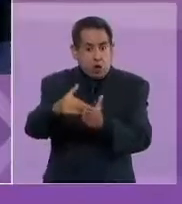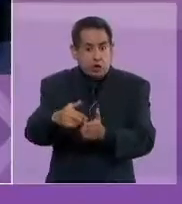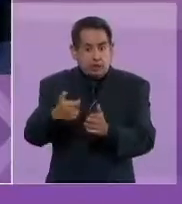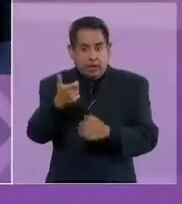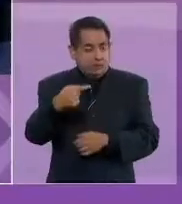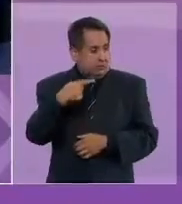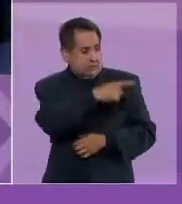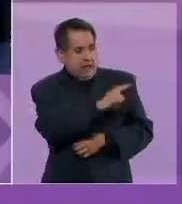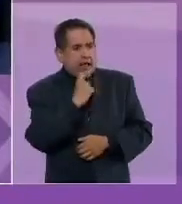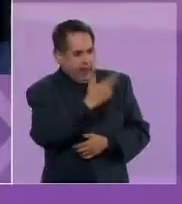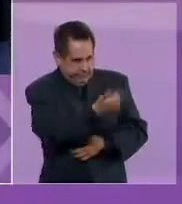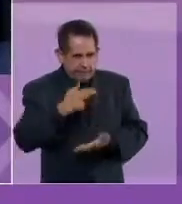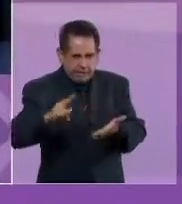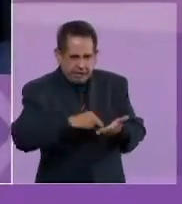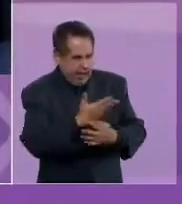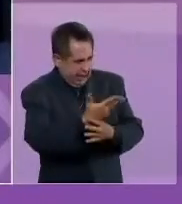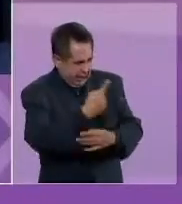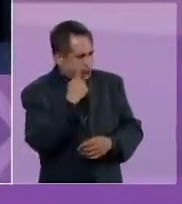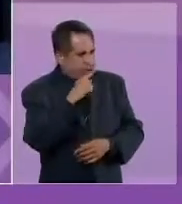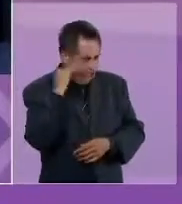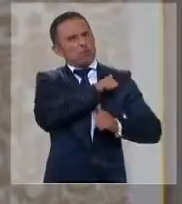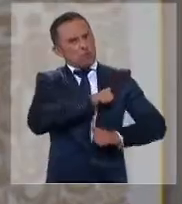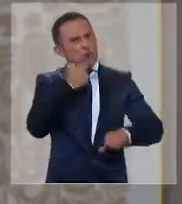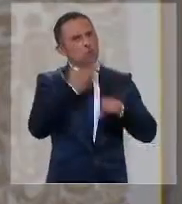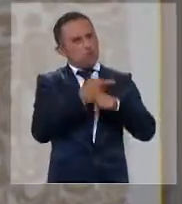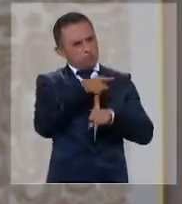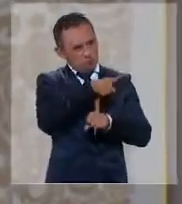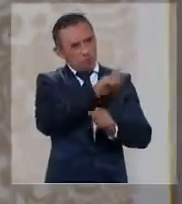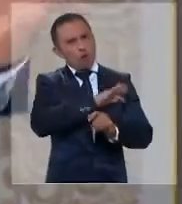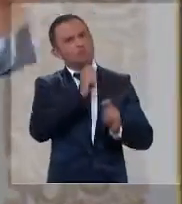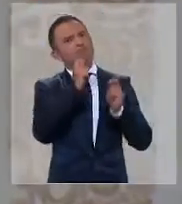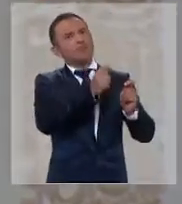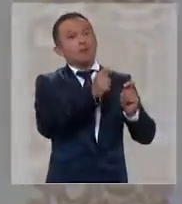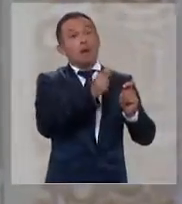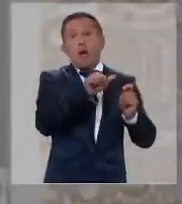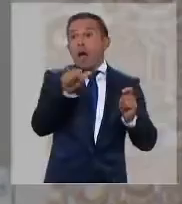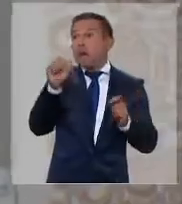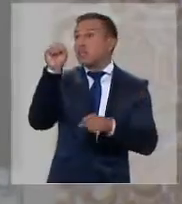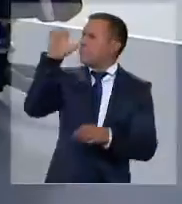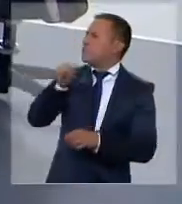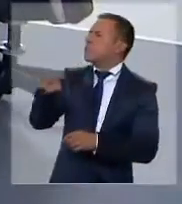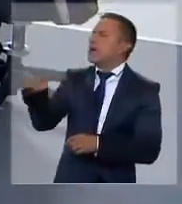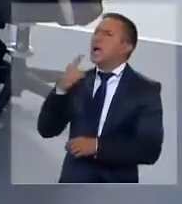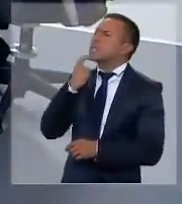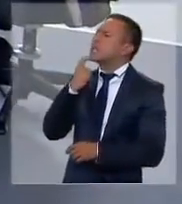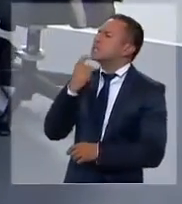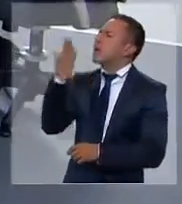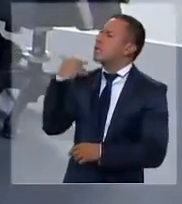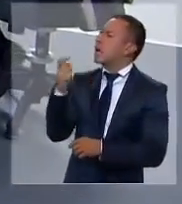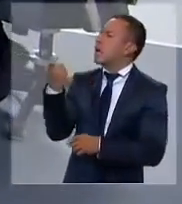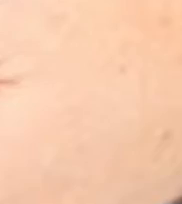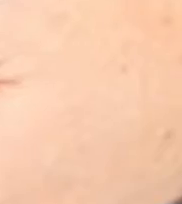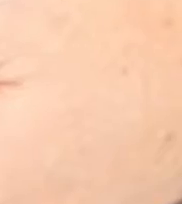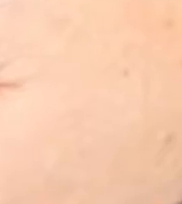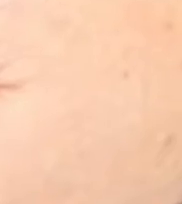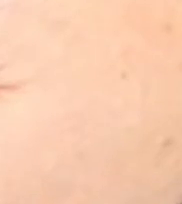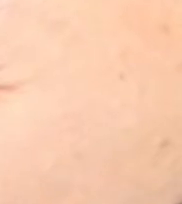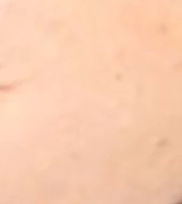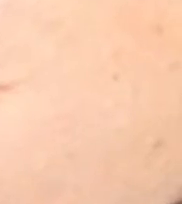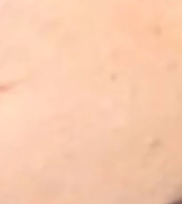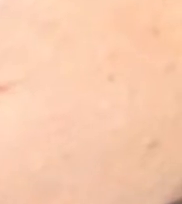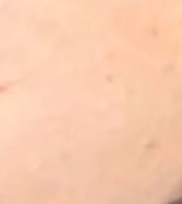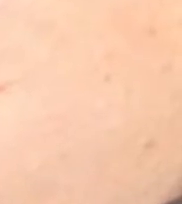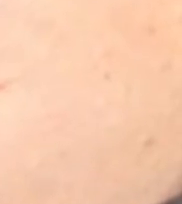Andrés, no me lo has querido firmar, por cierto, no seas gacho, fírmamele. Por cierto, Andrés, ¿qué traías en la cartera? ¿No traías ahí una fotografía del Bester